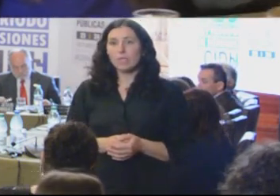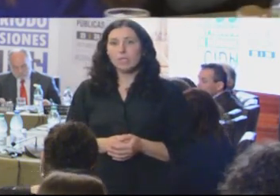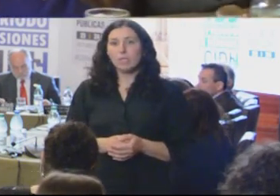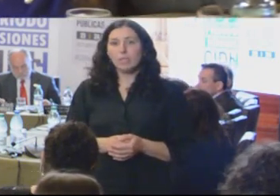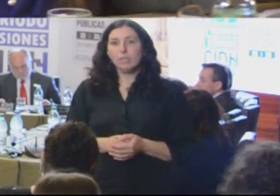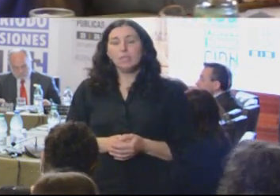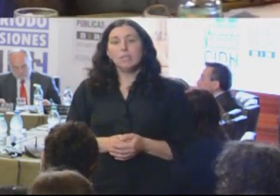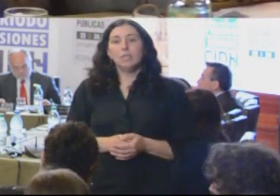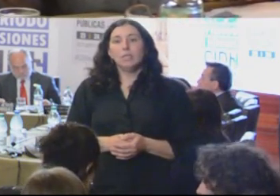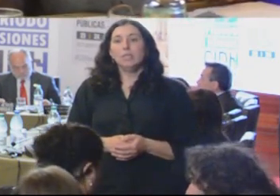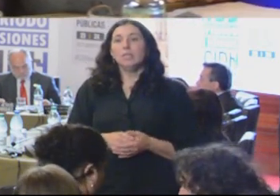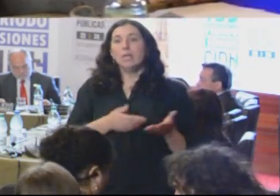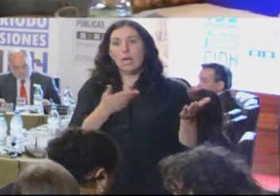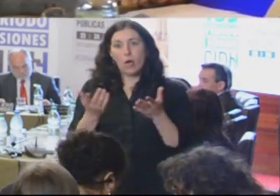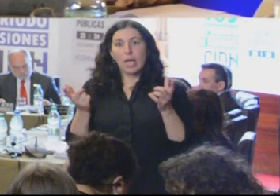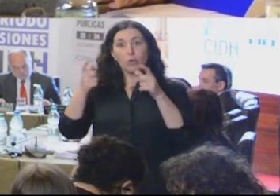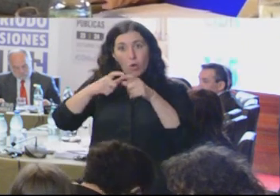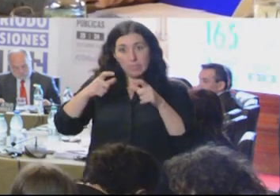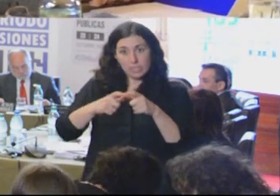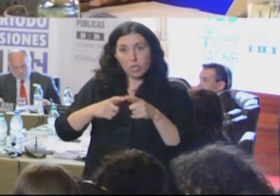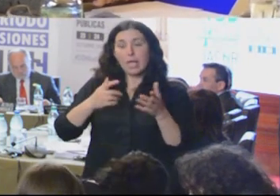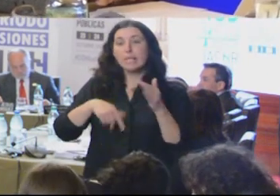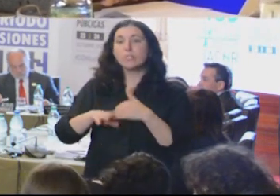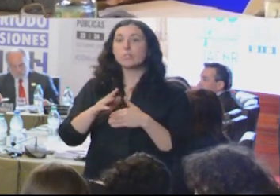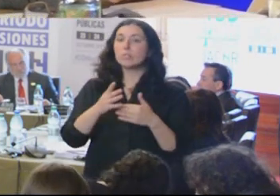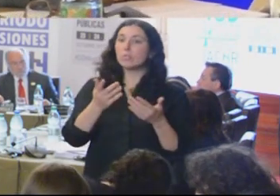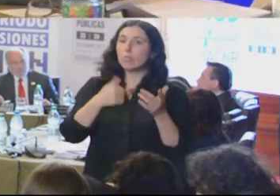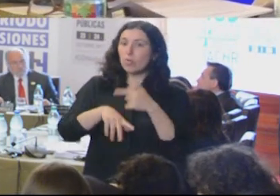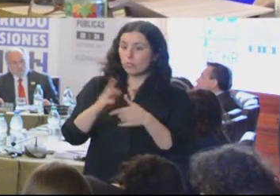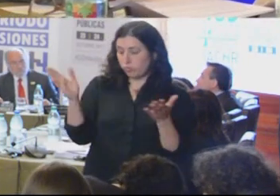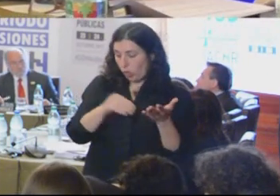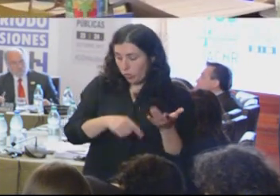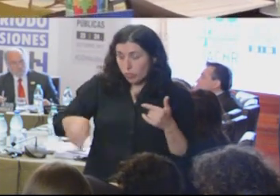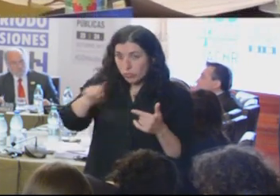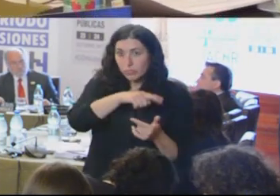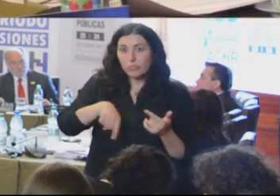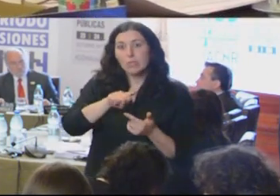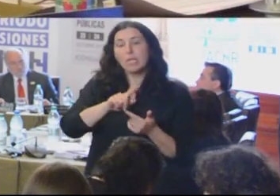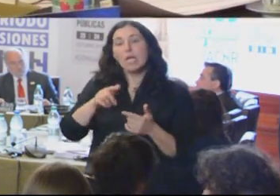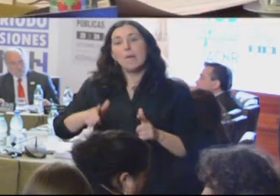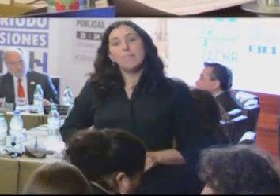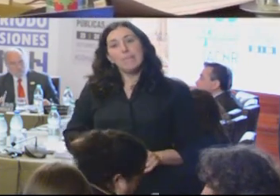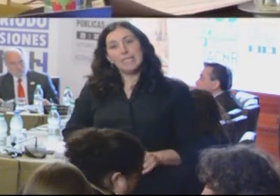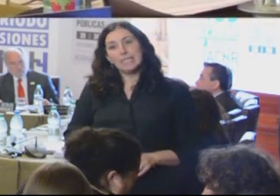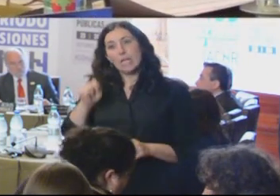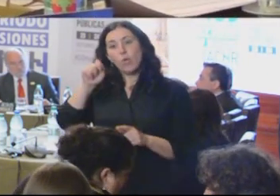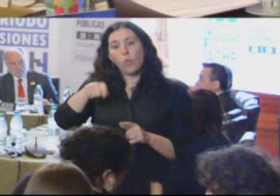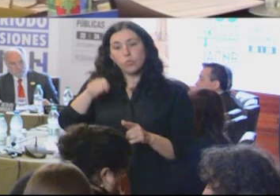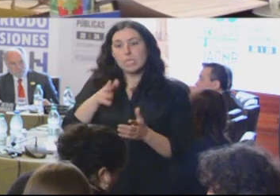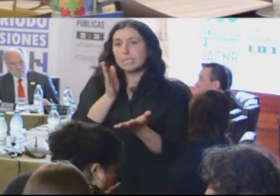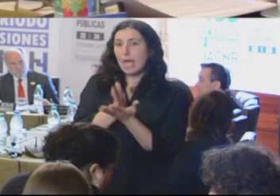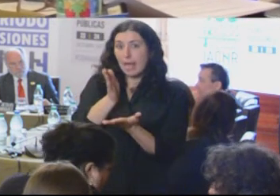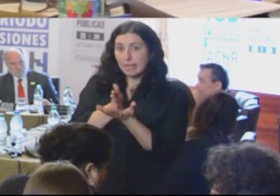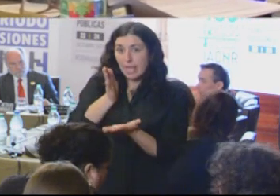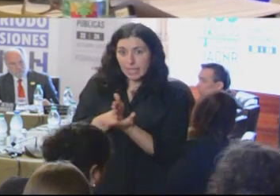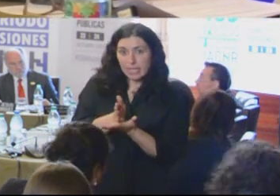señores comisionados miembros de la sociedad civil peticionarios el ministerio de justicia y del derecho a través de la dirección de